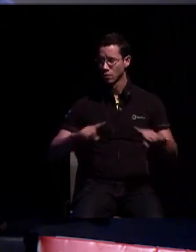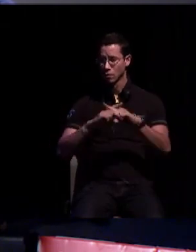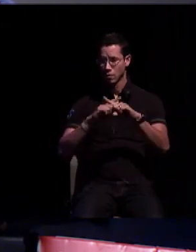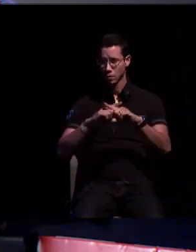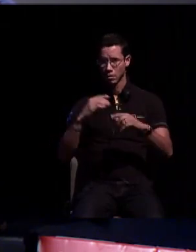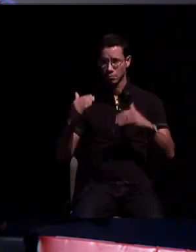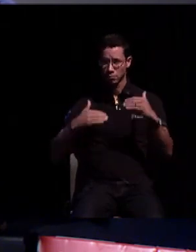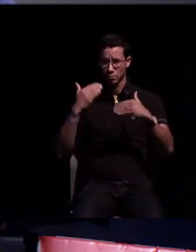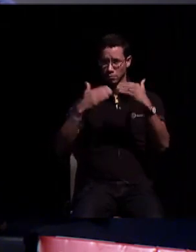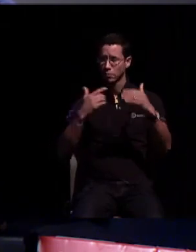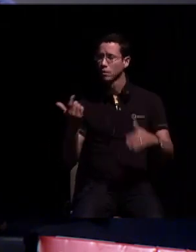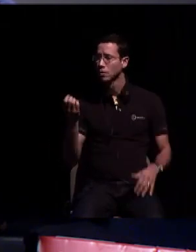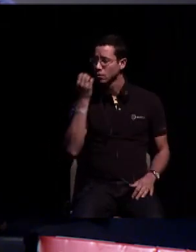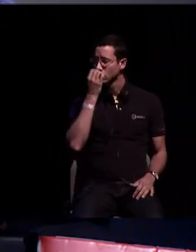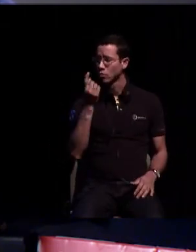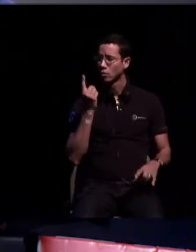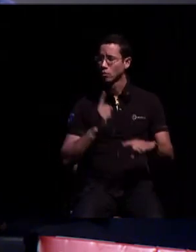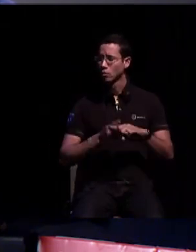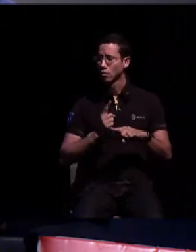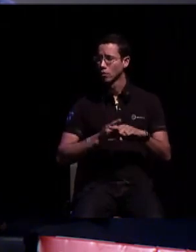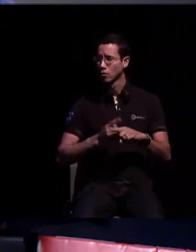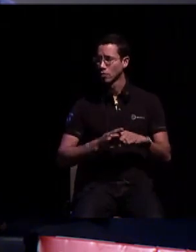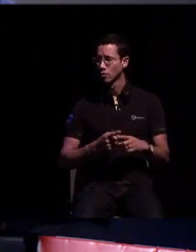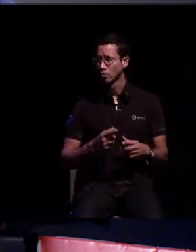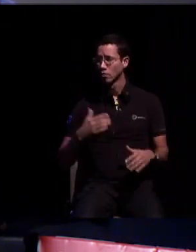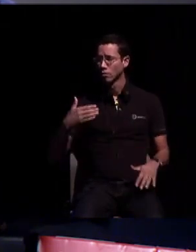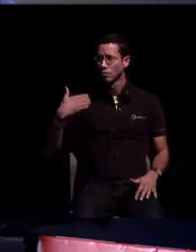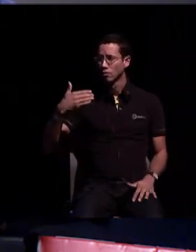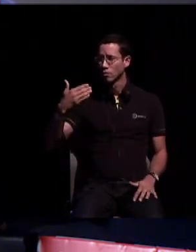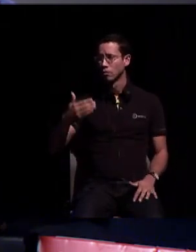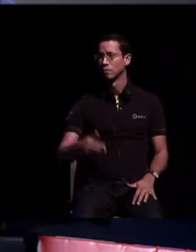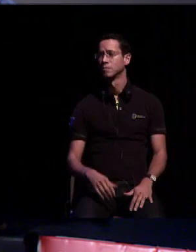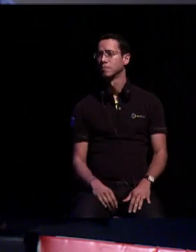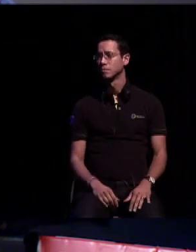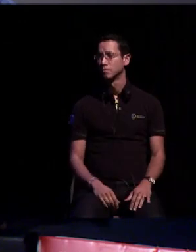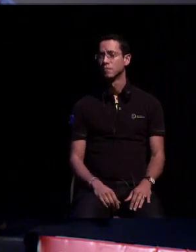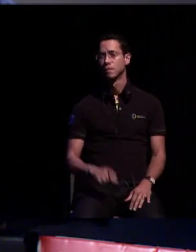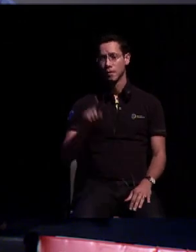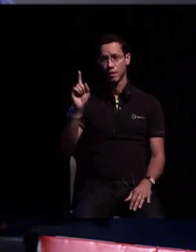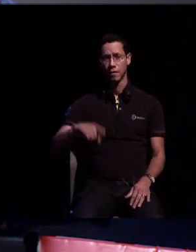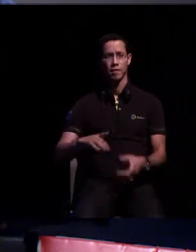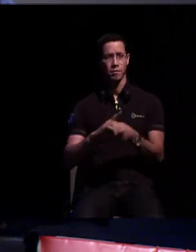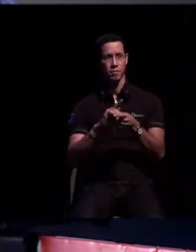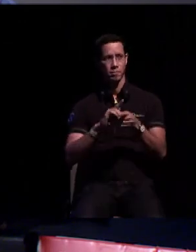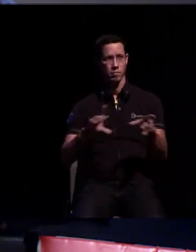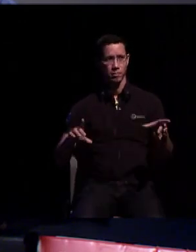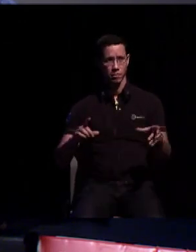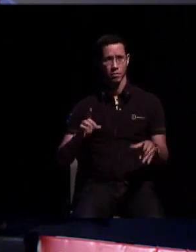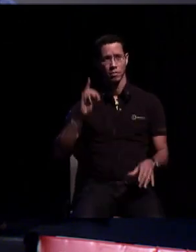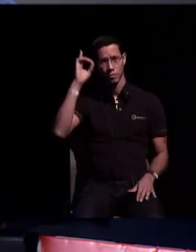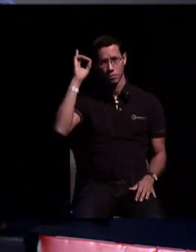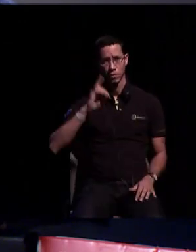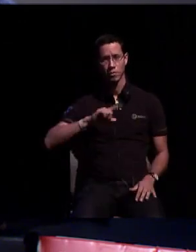acentúen porque el modelo está hecho para eso, para democratizar el derecho al consumo.